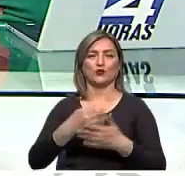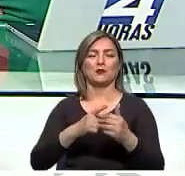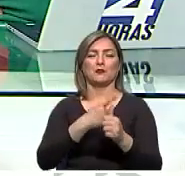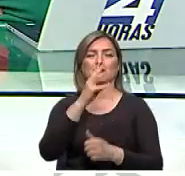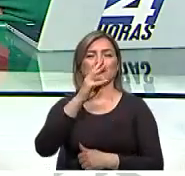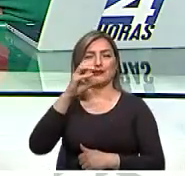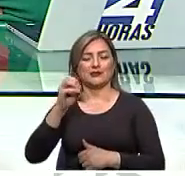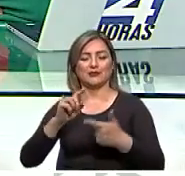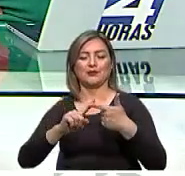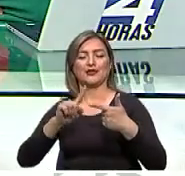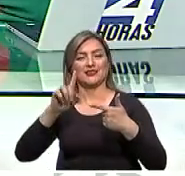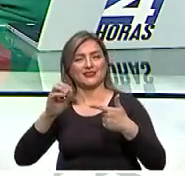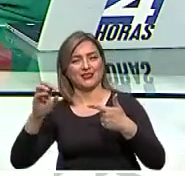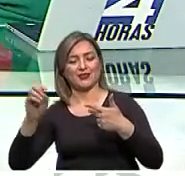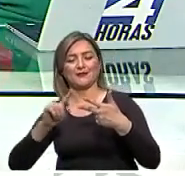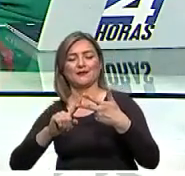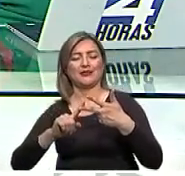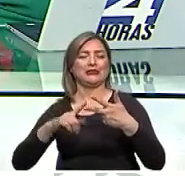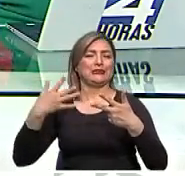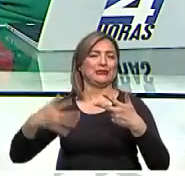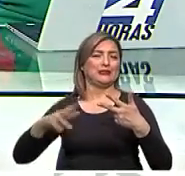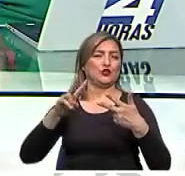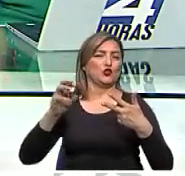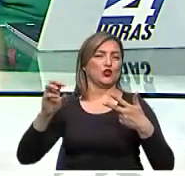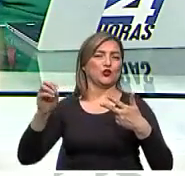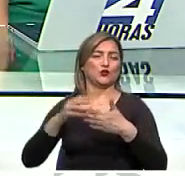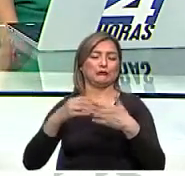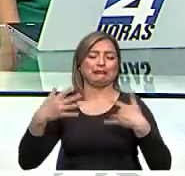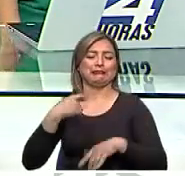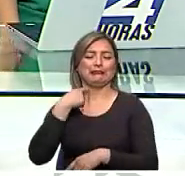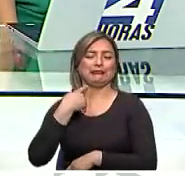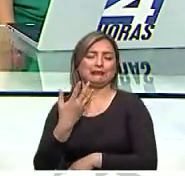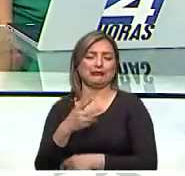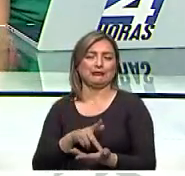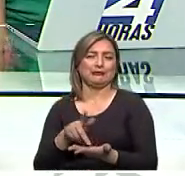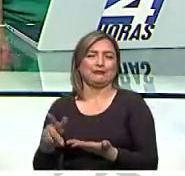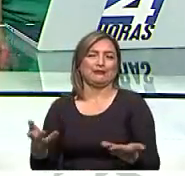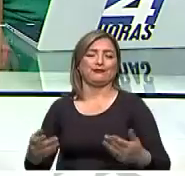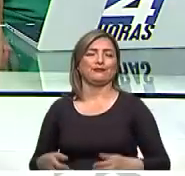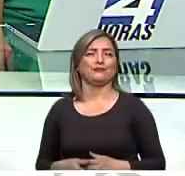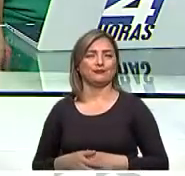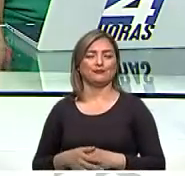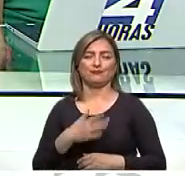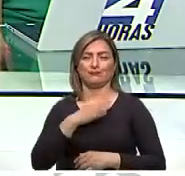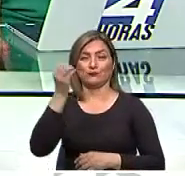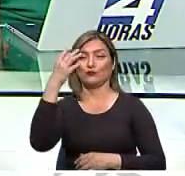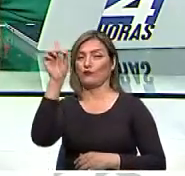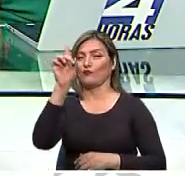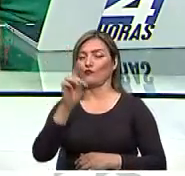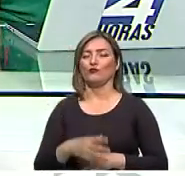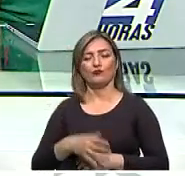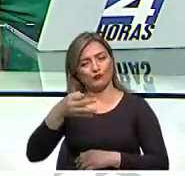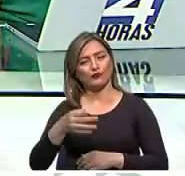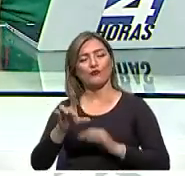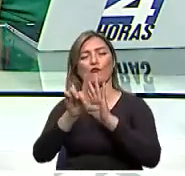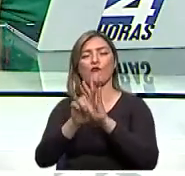vez, $100 en la segunda vez y en la tercera, $200. No lo vaya a olvidar y evítese la multa, por favor. Hay que cumplir lo